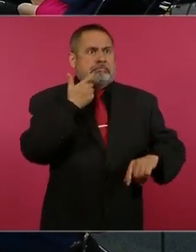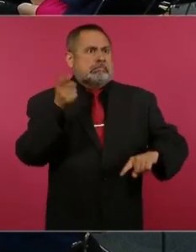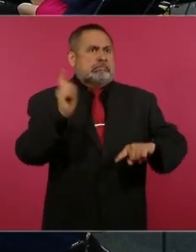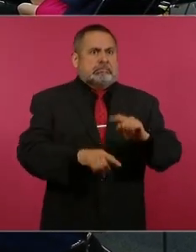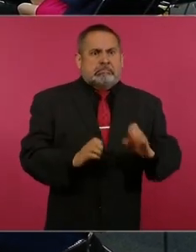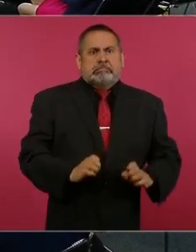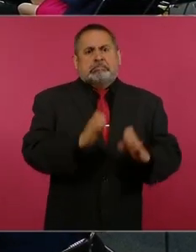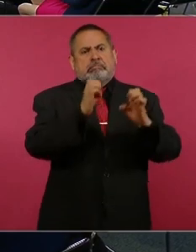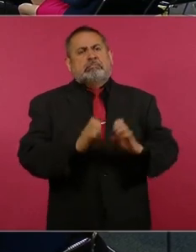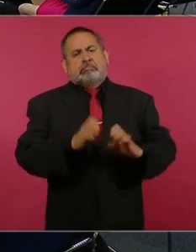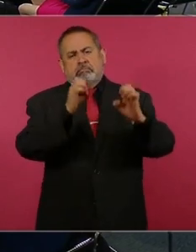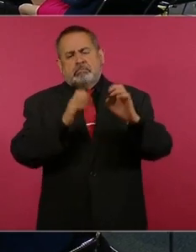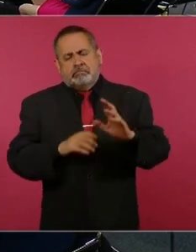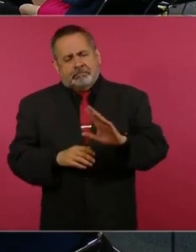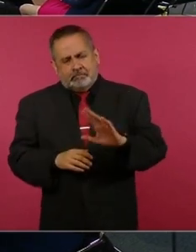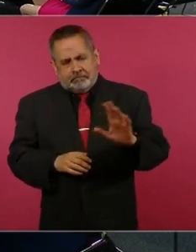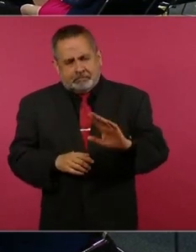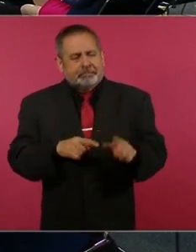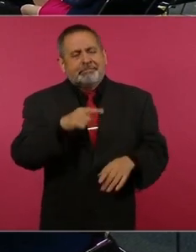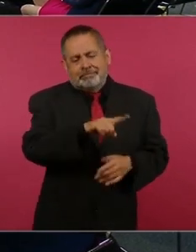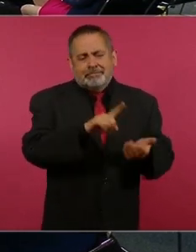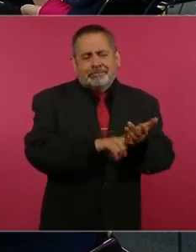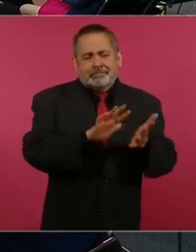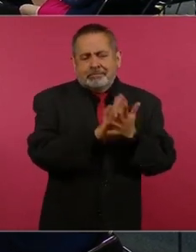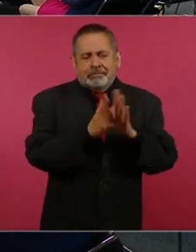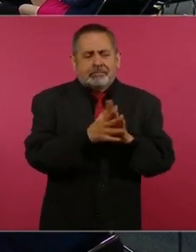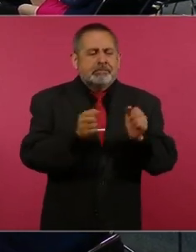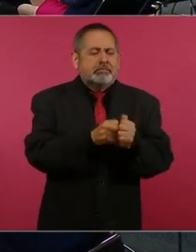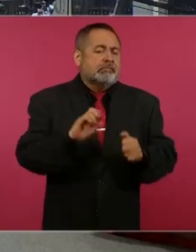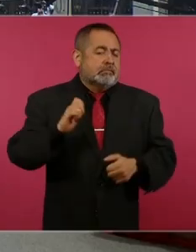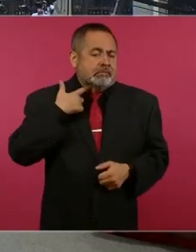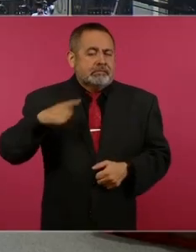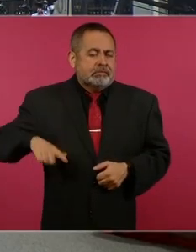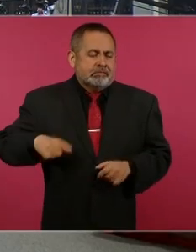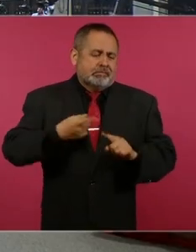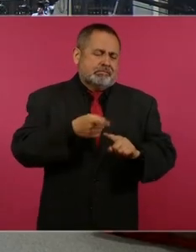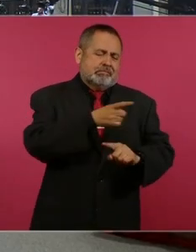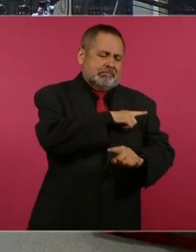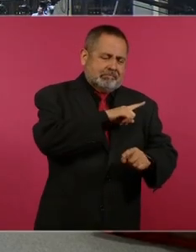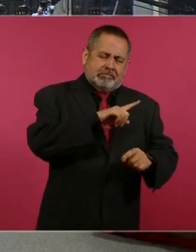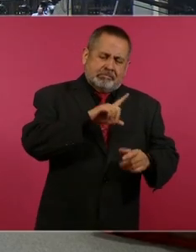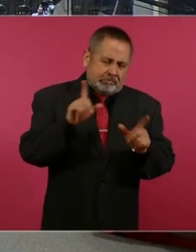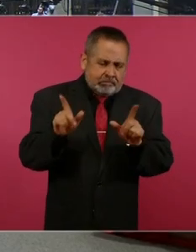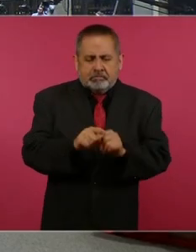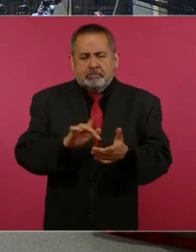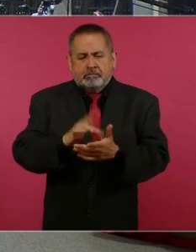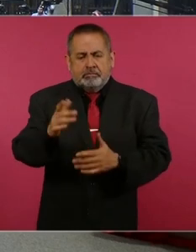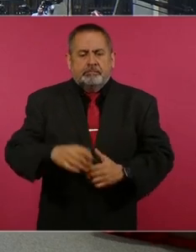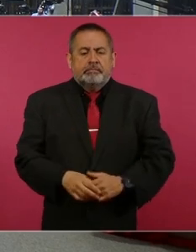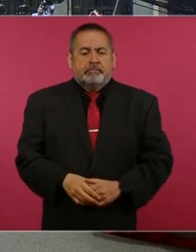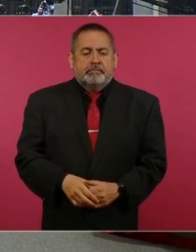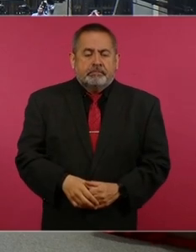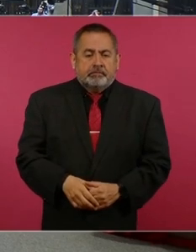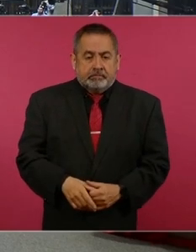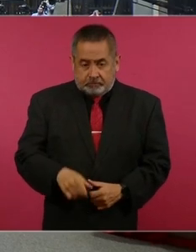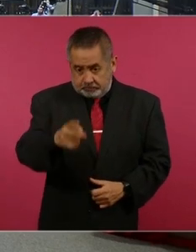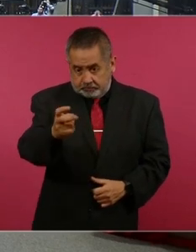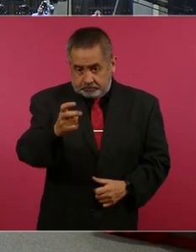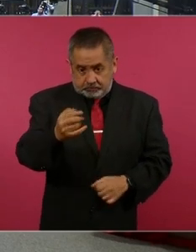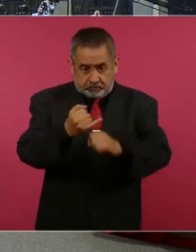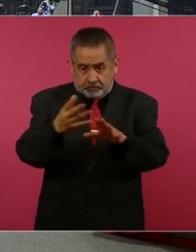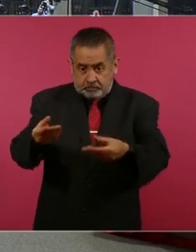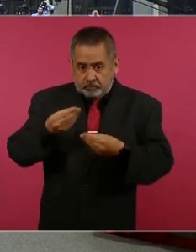inmobiliarias que pues han estado coludidas con varios gobiernos de todos los colores. Gracias. Sí. Yo no tenía información